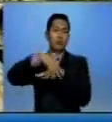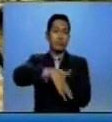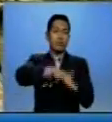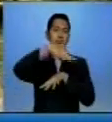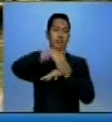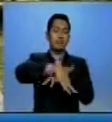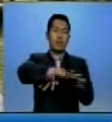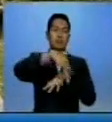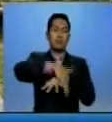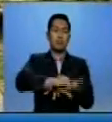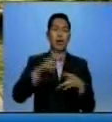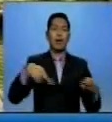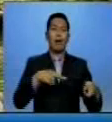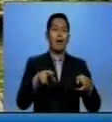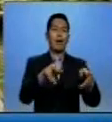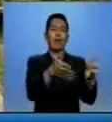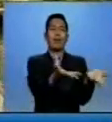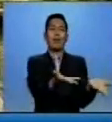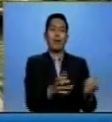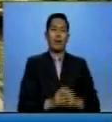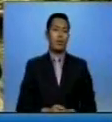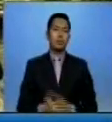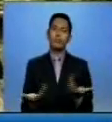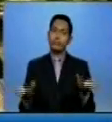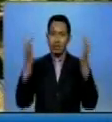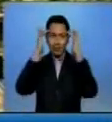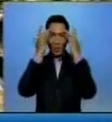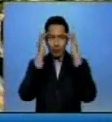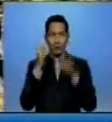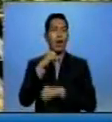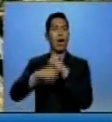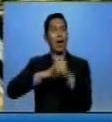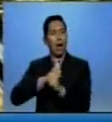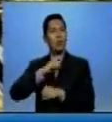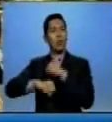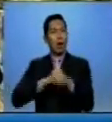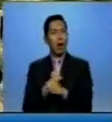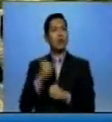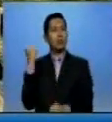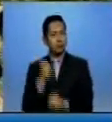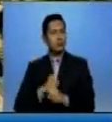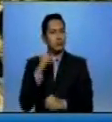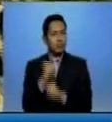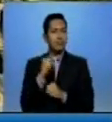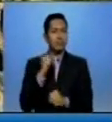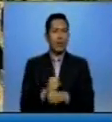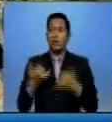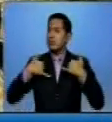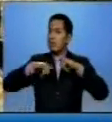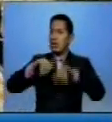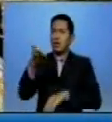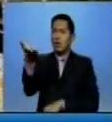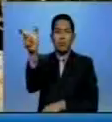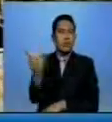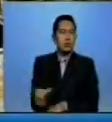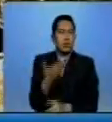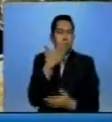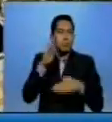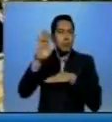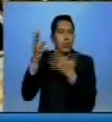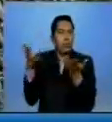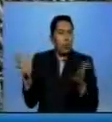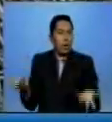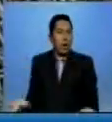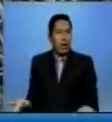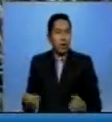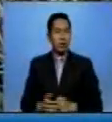Esto es preocupante que después de varios años de un trabajo conjunto existan ciertos actores que no demuestran un compromiso verdadero y real con la